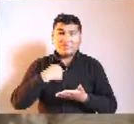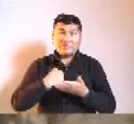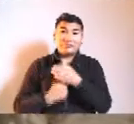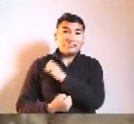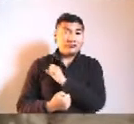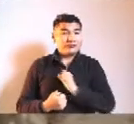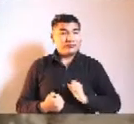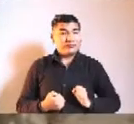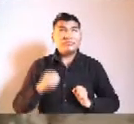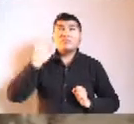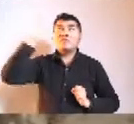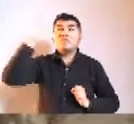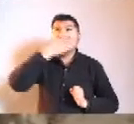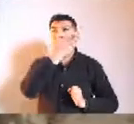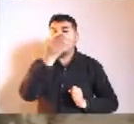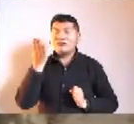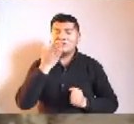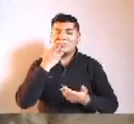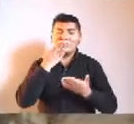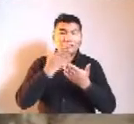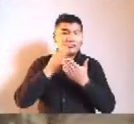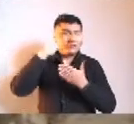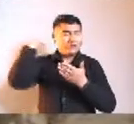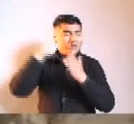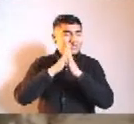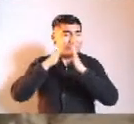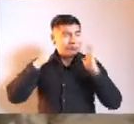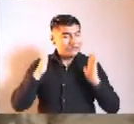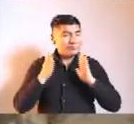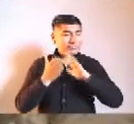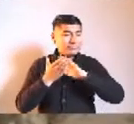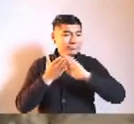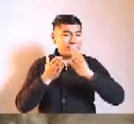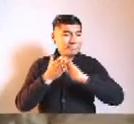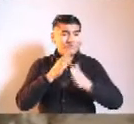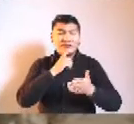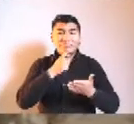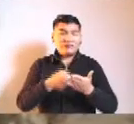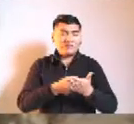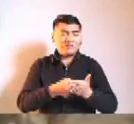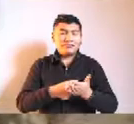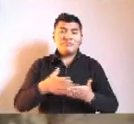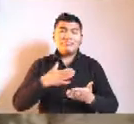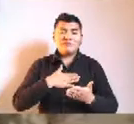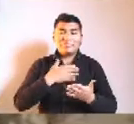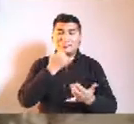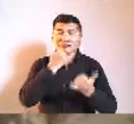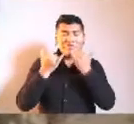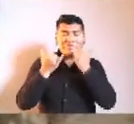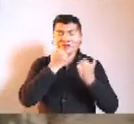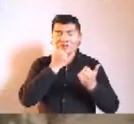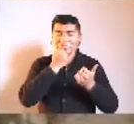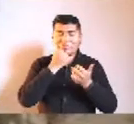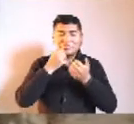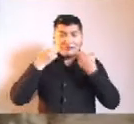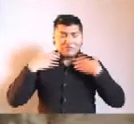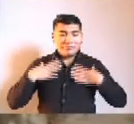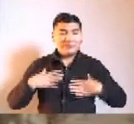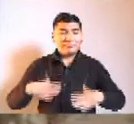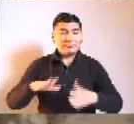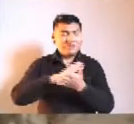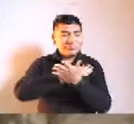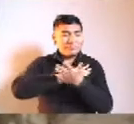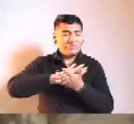Señor, por tu bondad, por tu gran compasión, borra mis faltas. Lávame totalmente